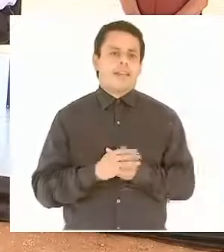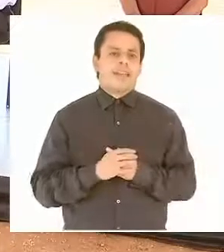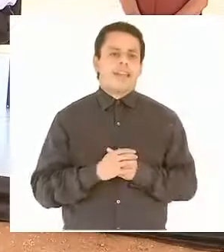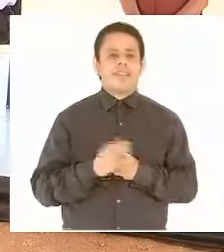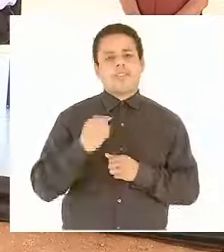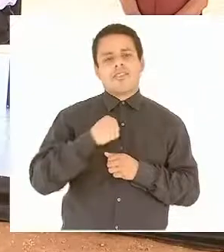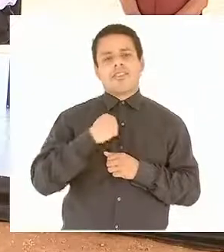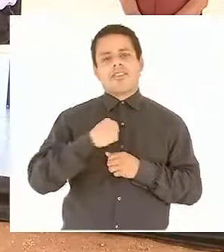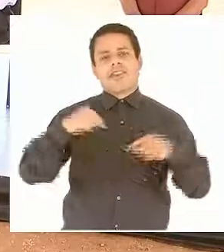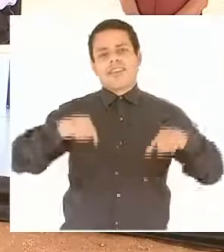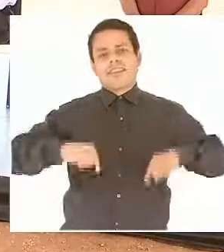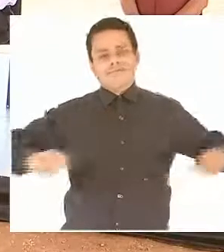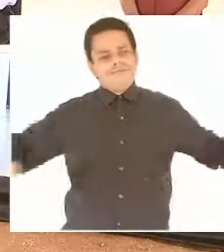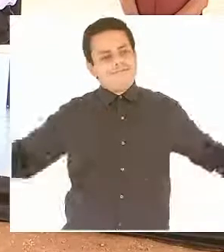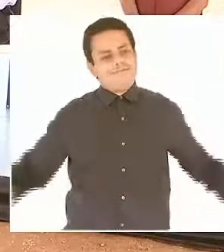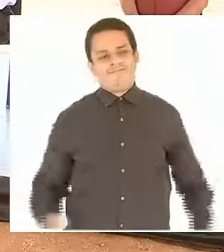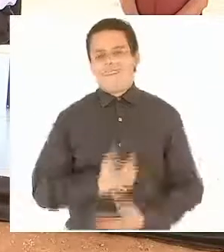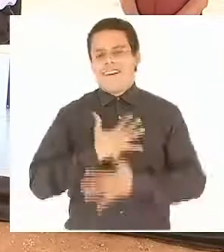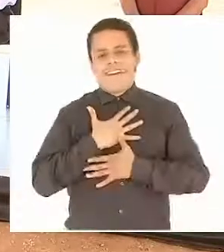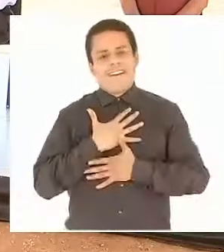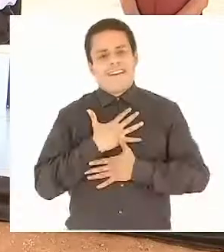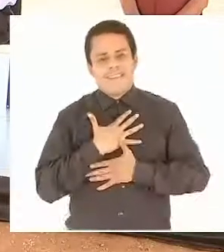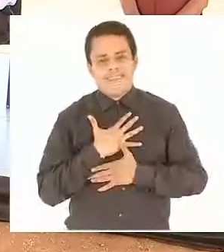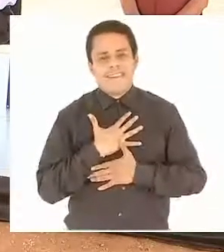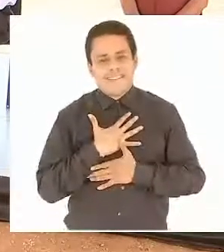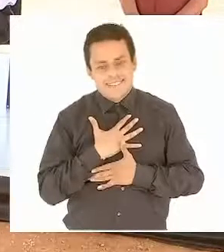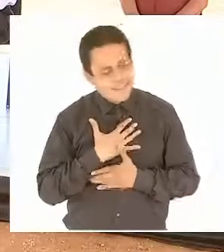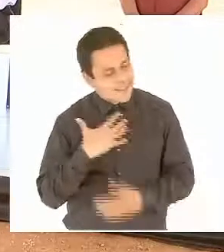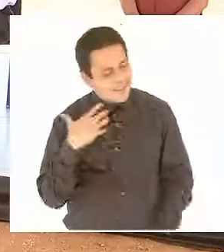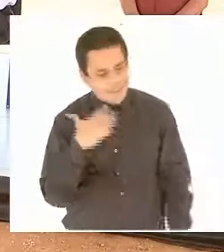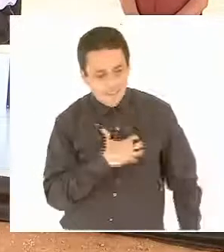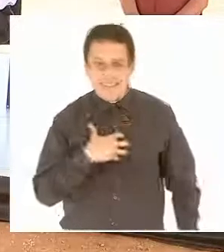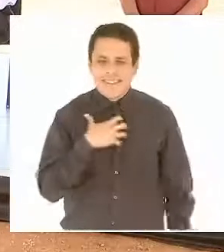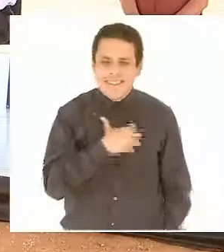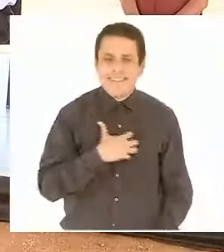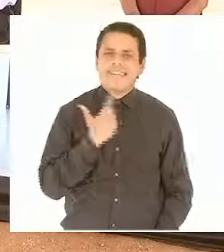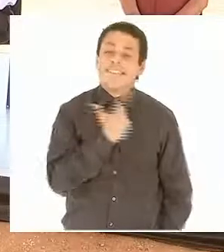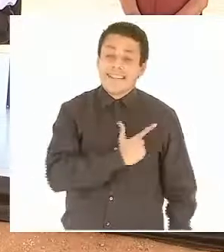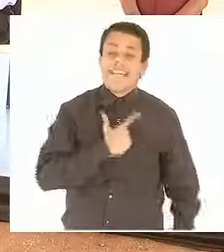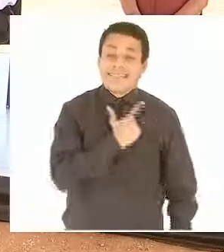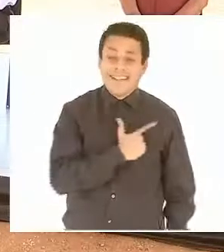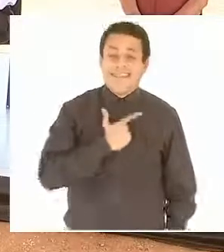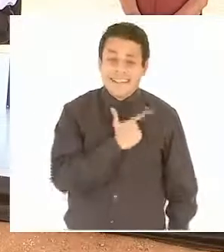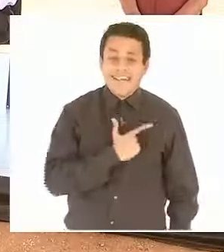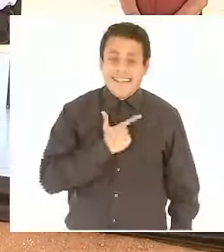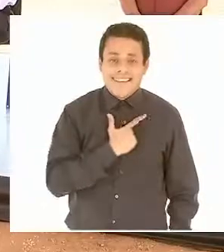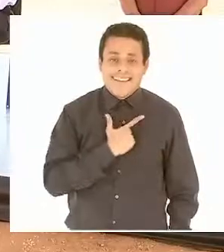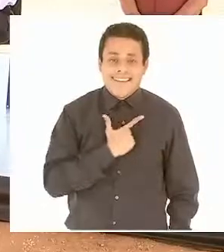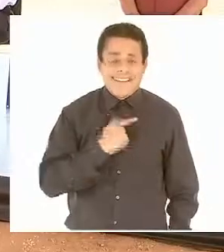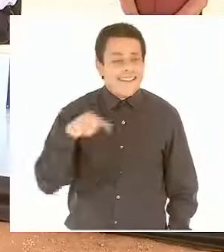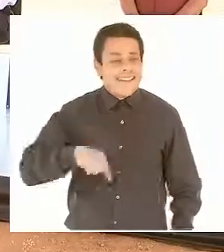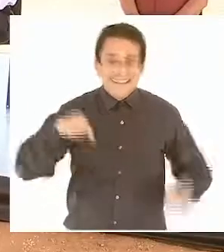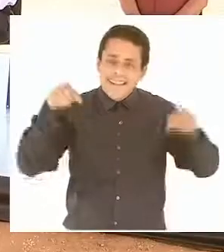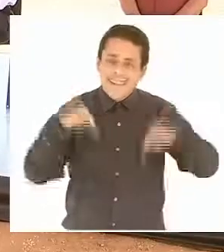me lleno de entusiasmo y me